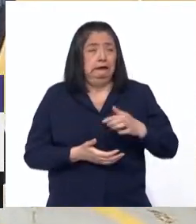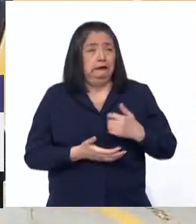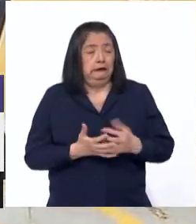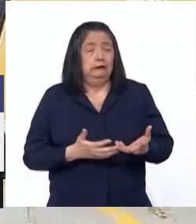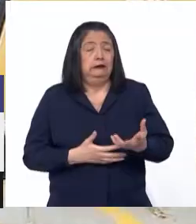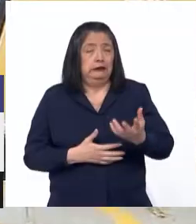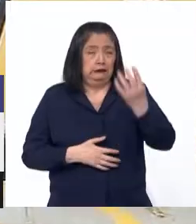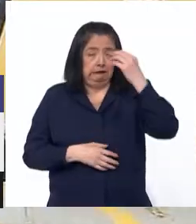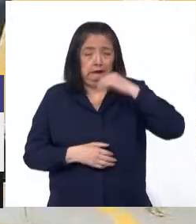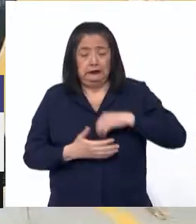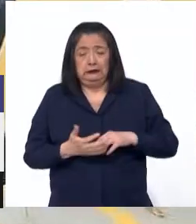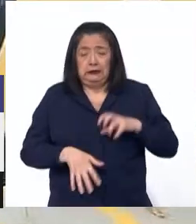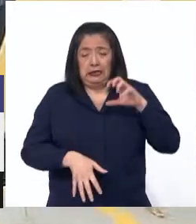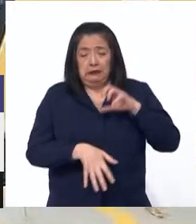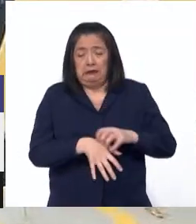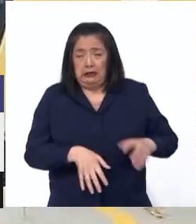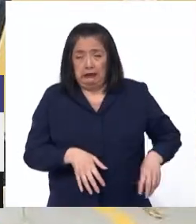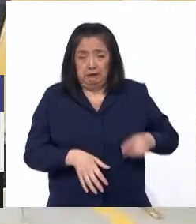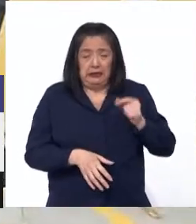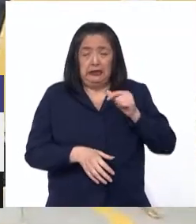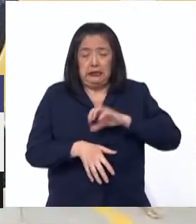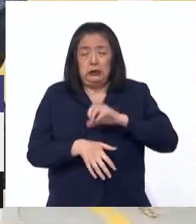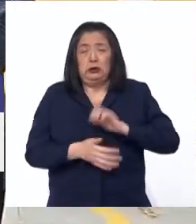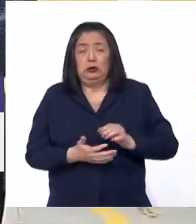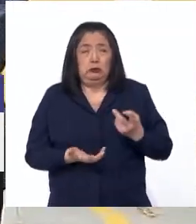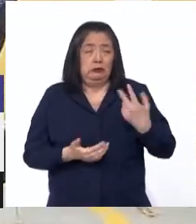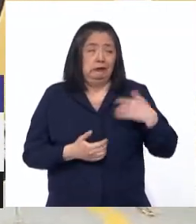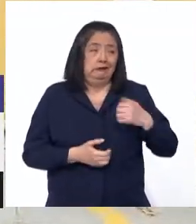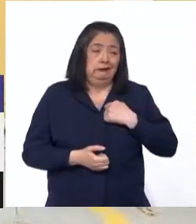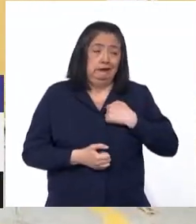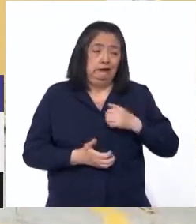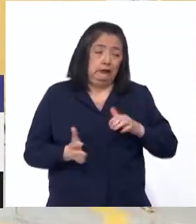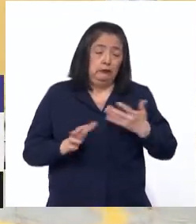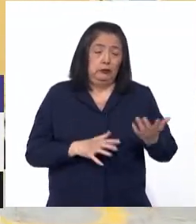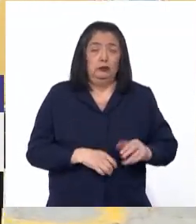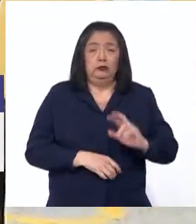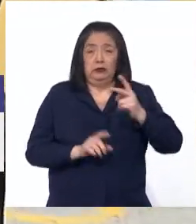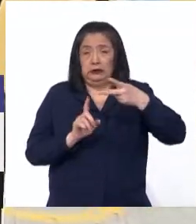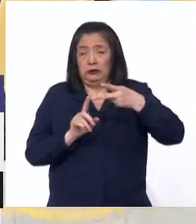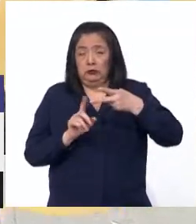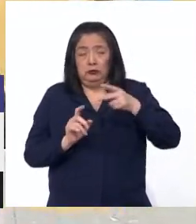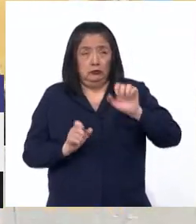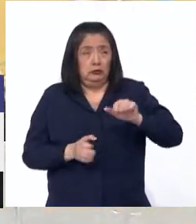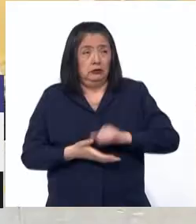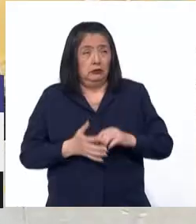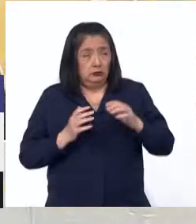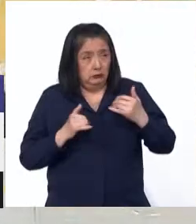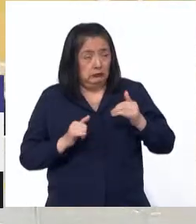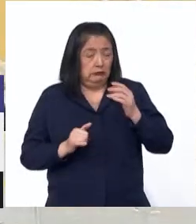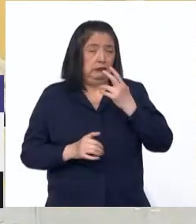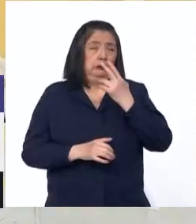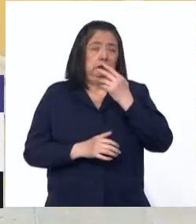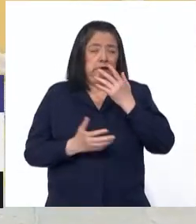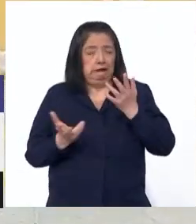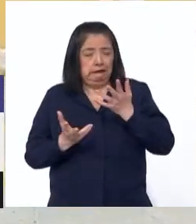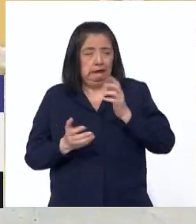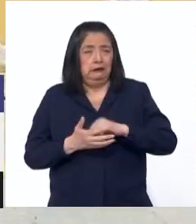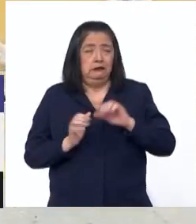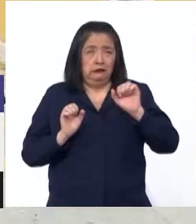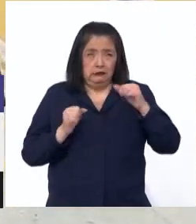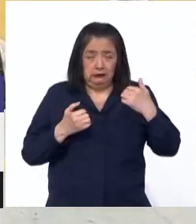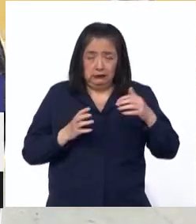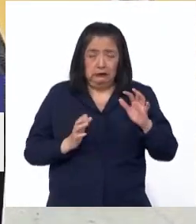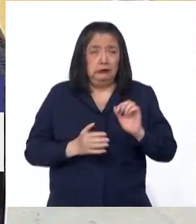de rabia humana. El primero, por ejemplo, el que lamentablemente tuvo un desenlace fatal, y un segundo que está todavía en condición de sospechoso, a pesar de